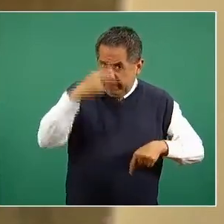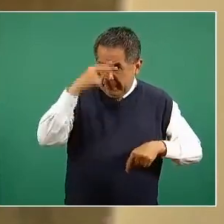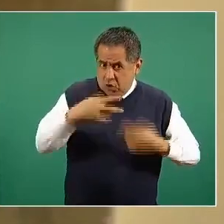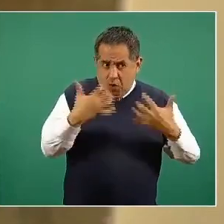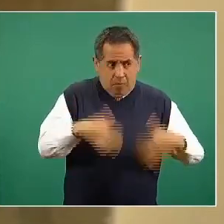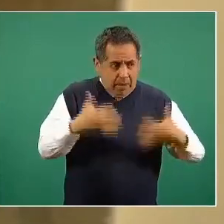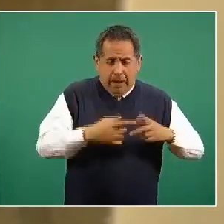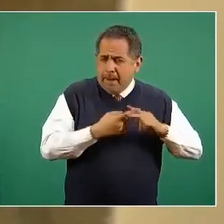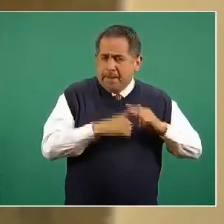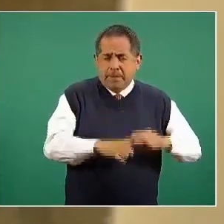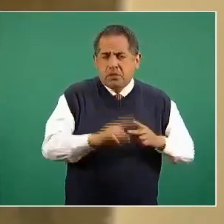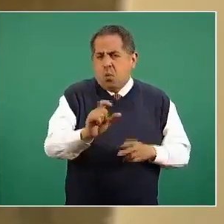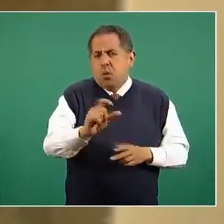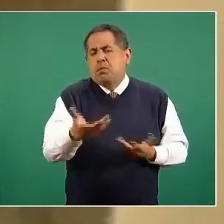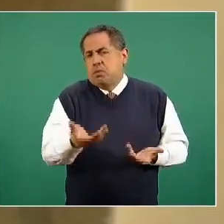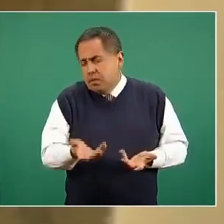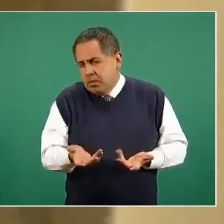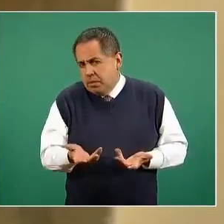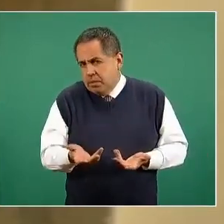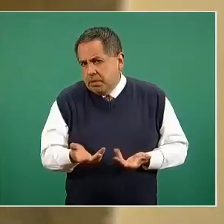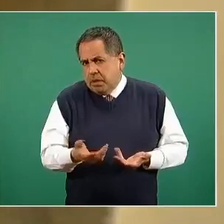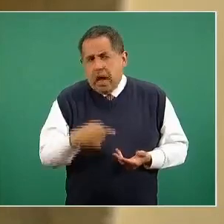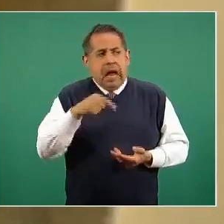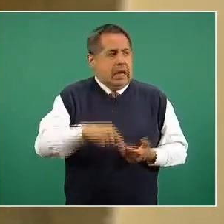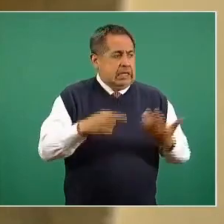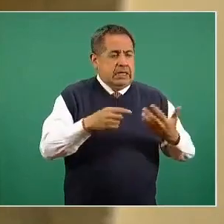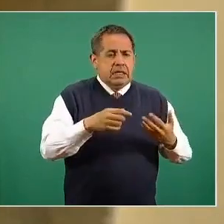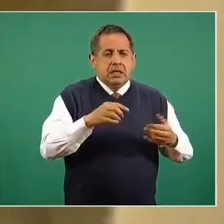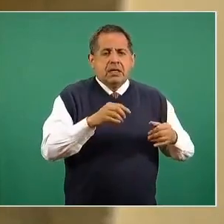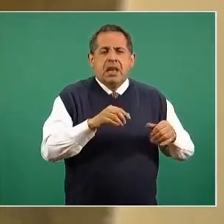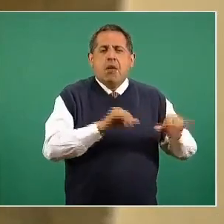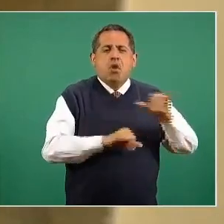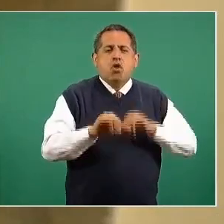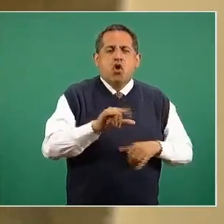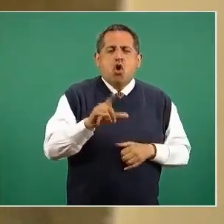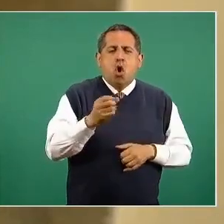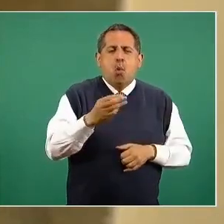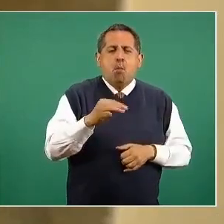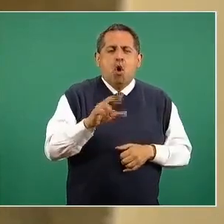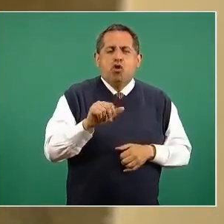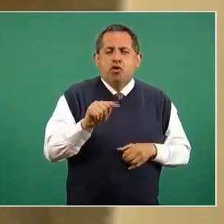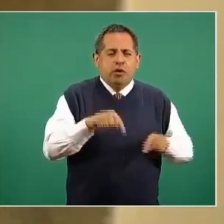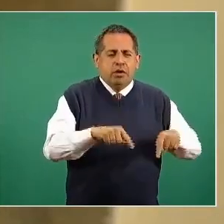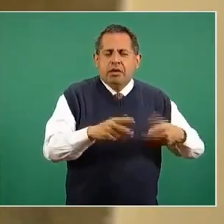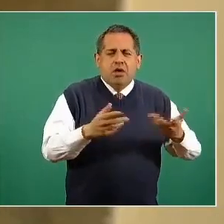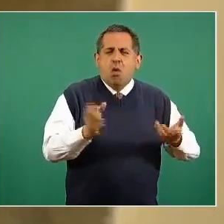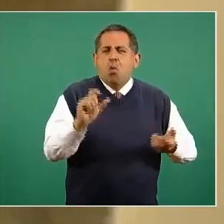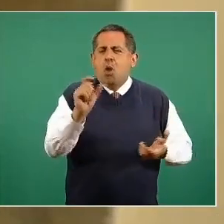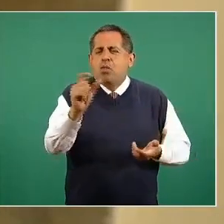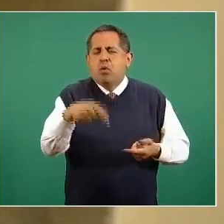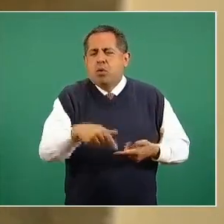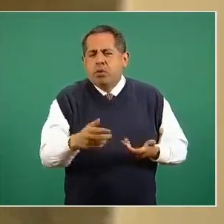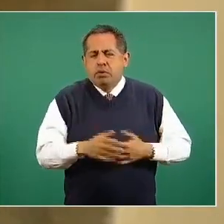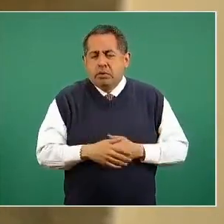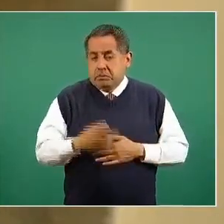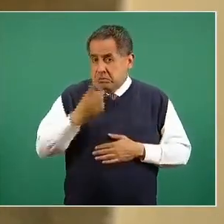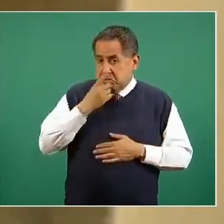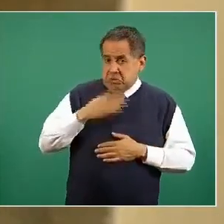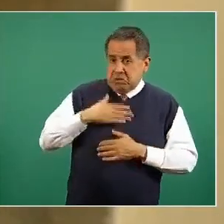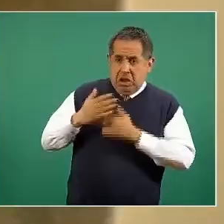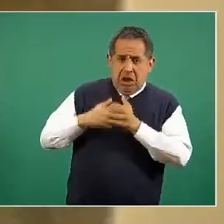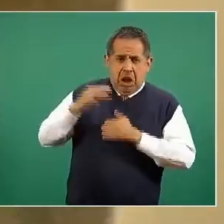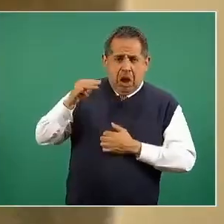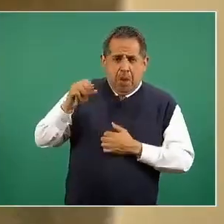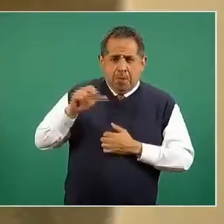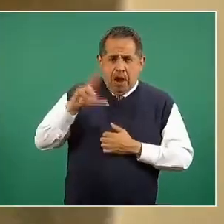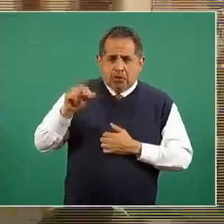México, en el laboratorio Leomont, y cuándo tendríamos. Tengo entendido que para marzo, pero si me lo